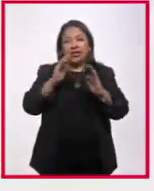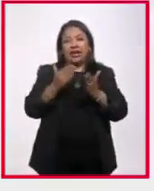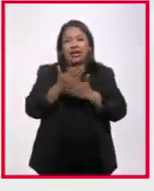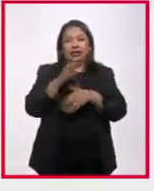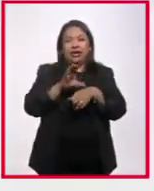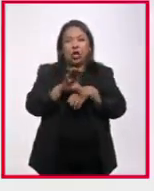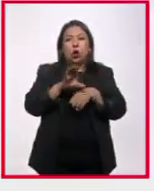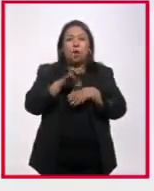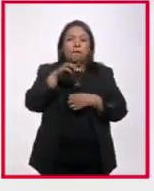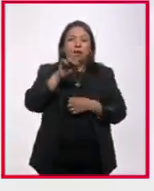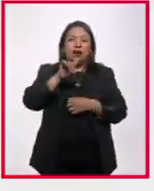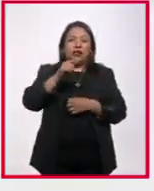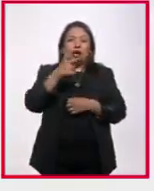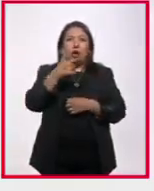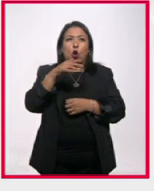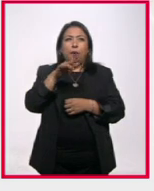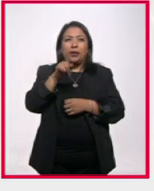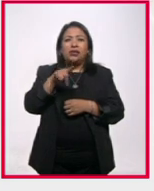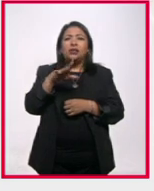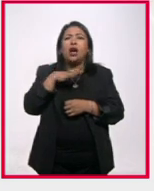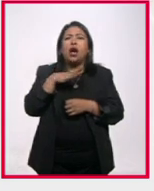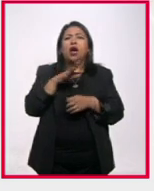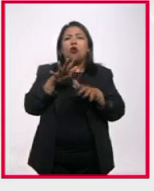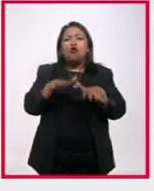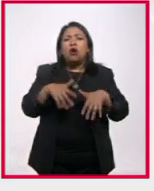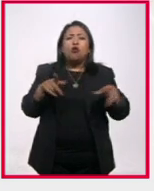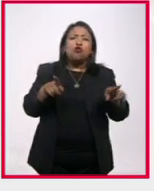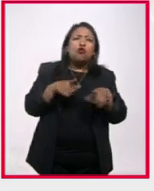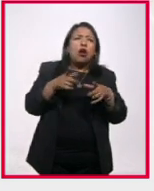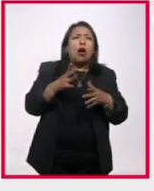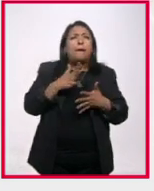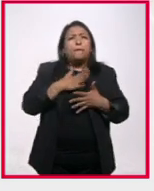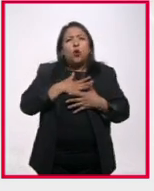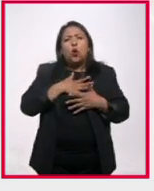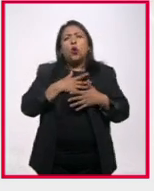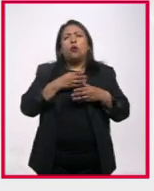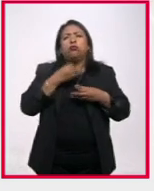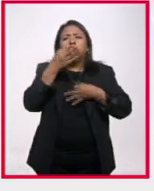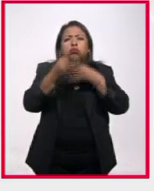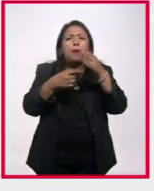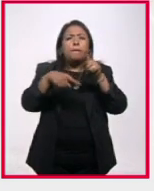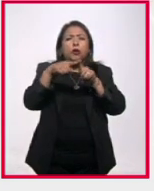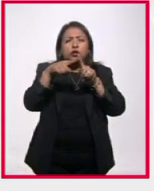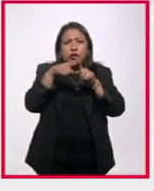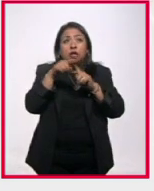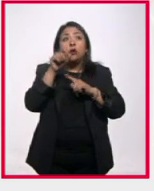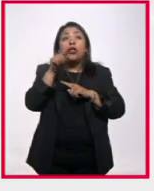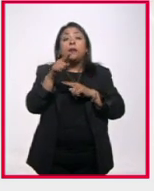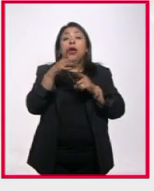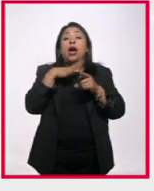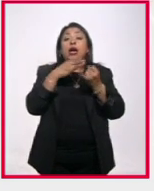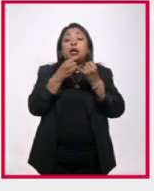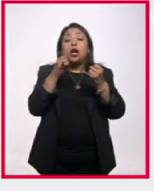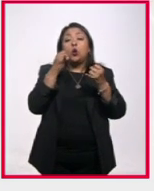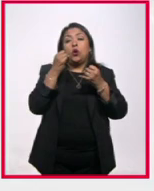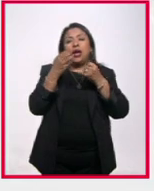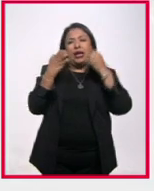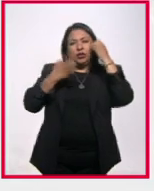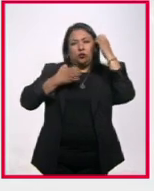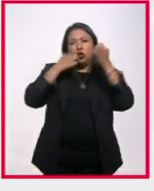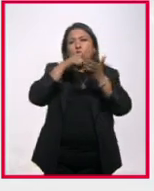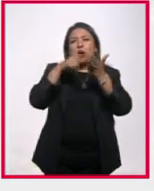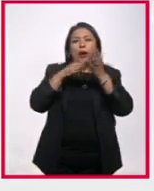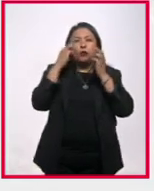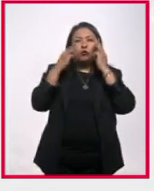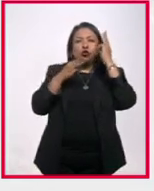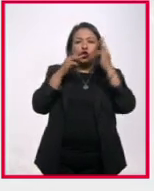Marta Gómez ofreció un concierto lleno de amor y mensajes positivos para la humanidad. También se inauguraron exposiciones en el Museo Arqueológico